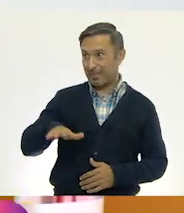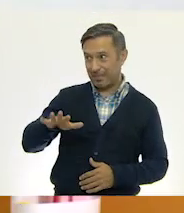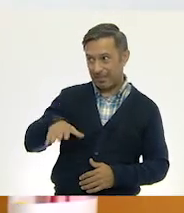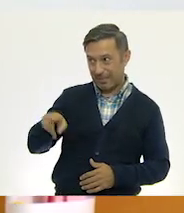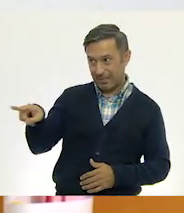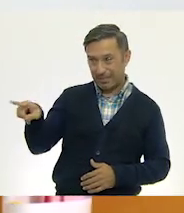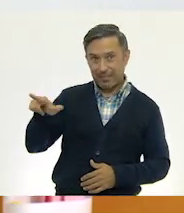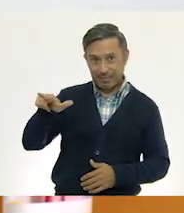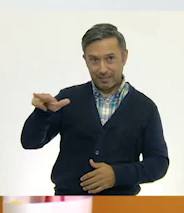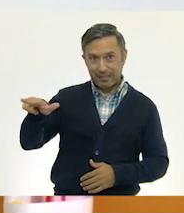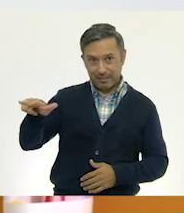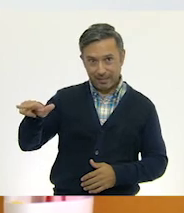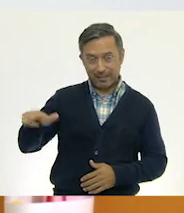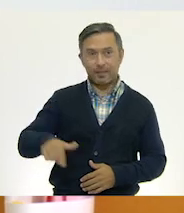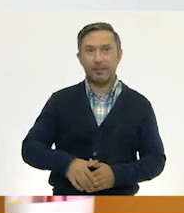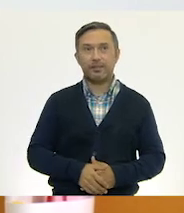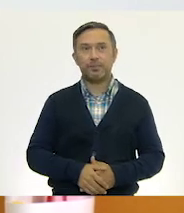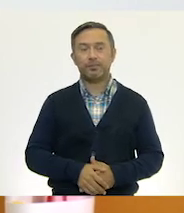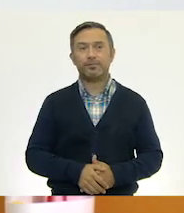17.